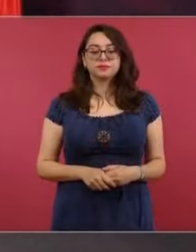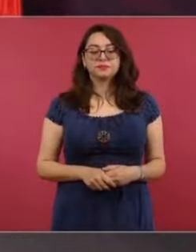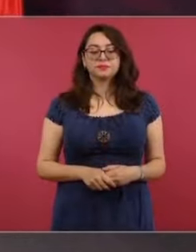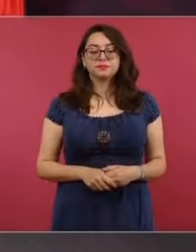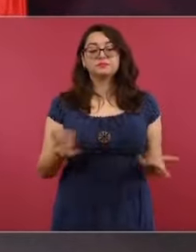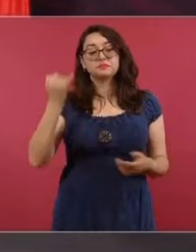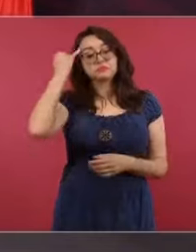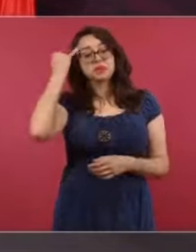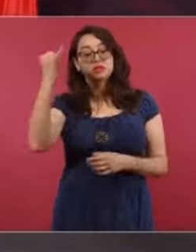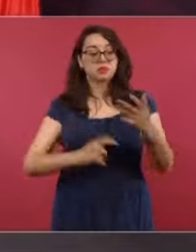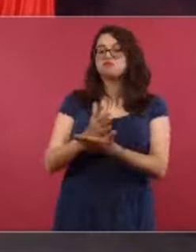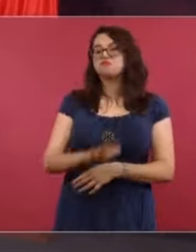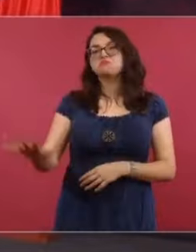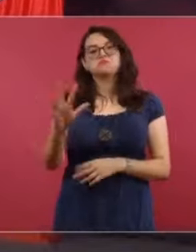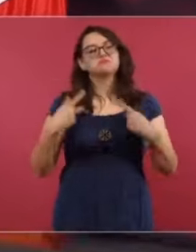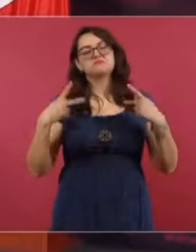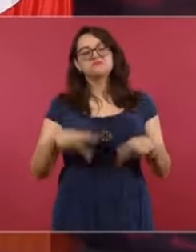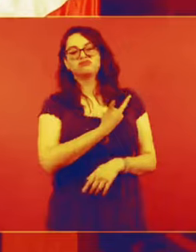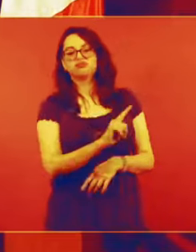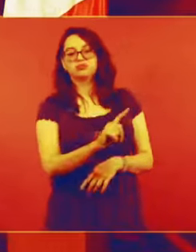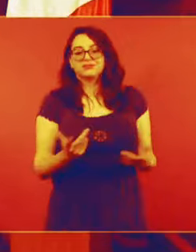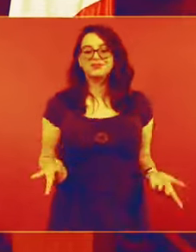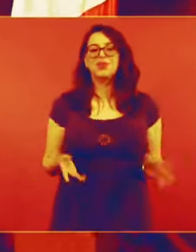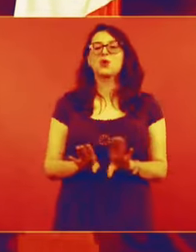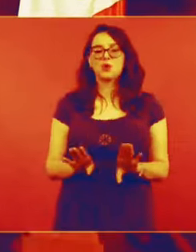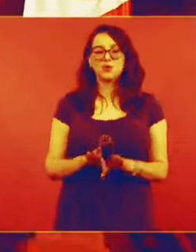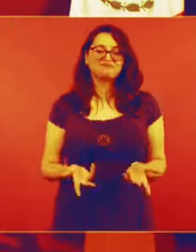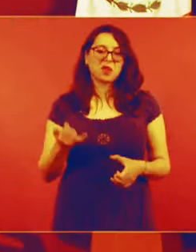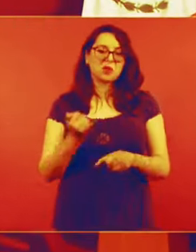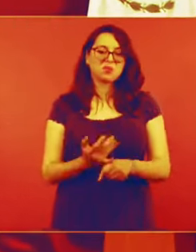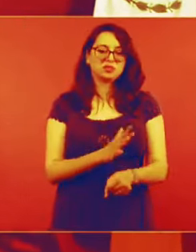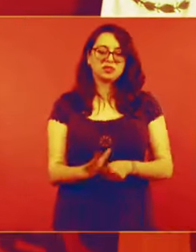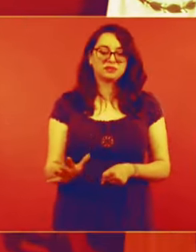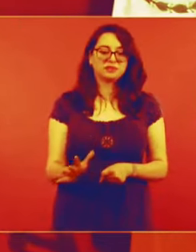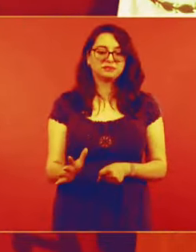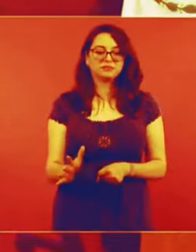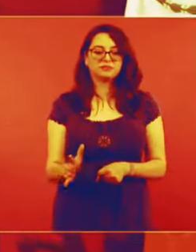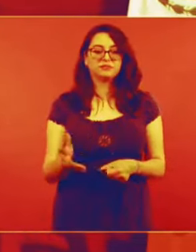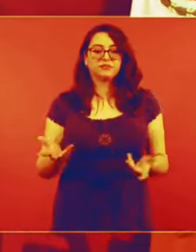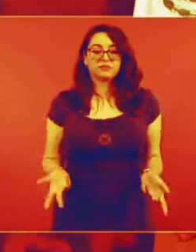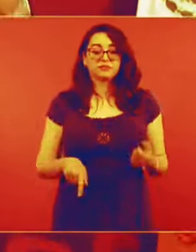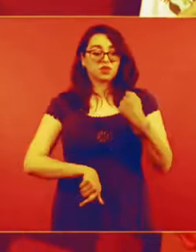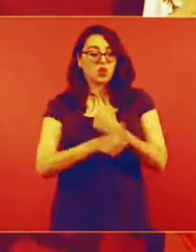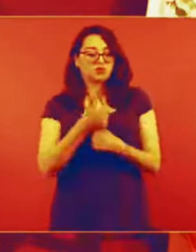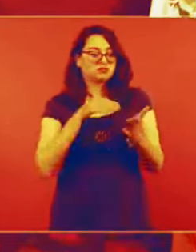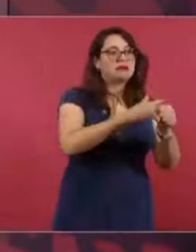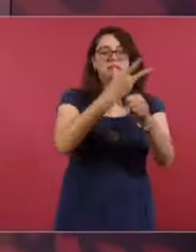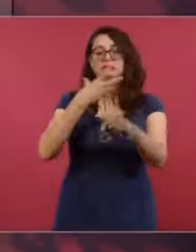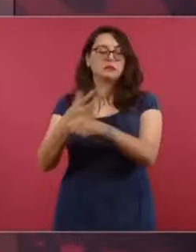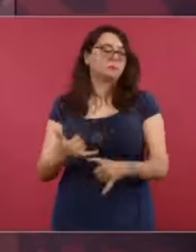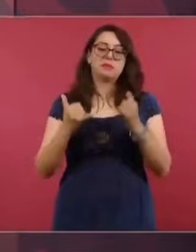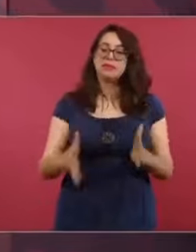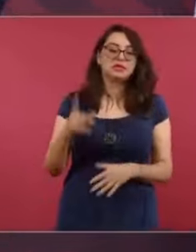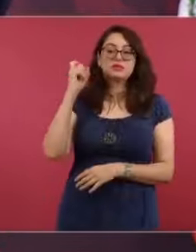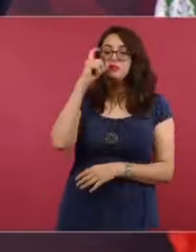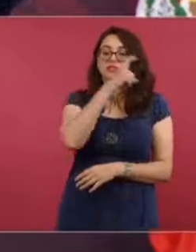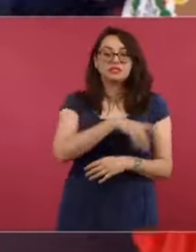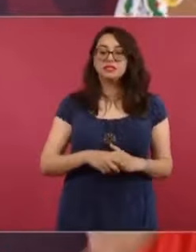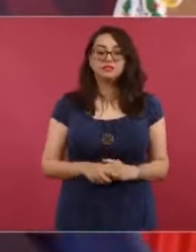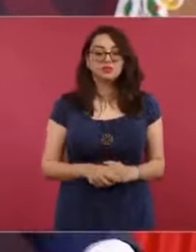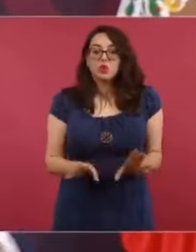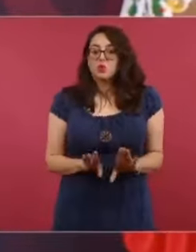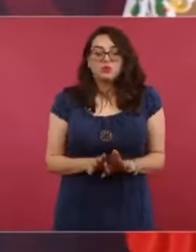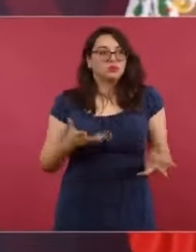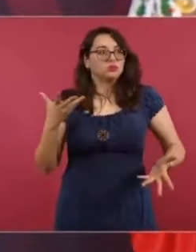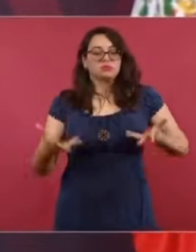otro sin la participación de los ciudadanos. ¿Cómo podríamos darle mantenimiento a 11.000 centros de salud? Desde el gobierno.